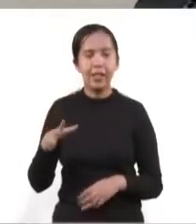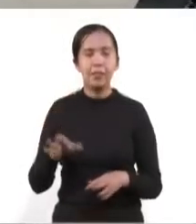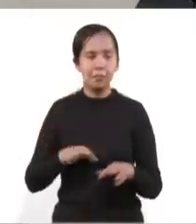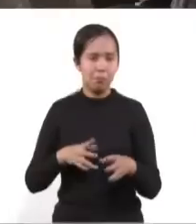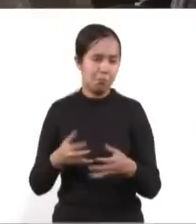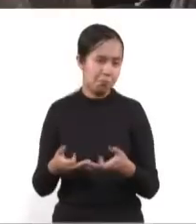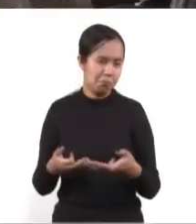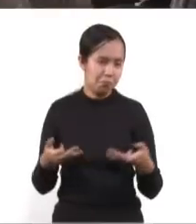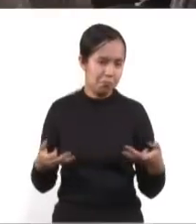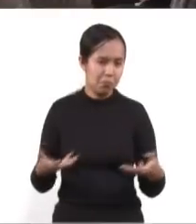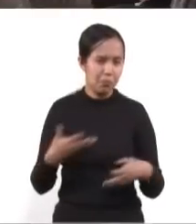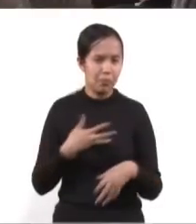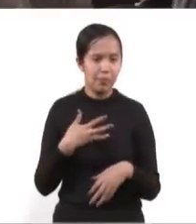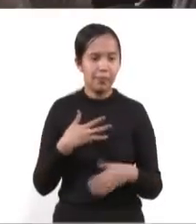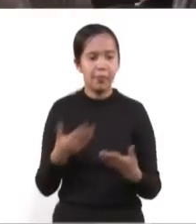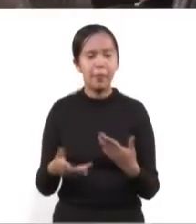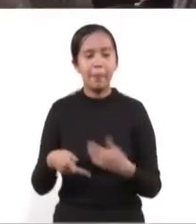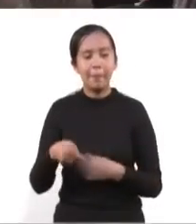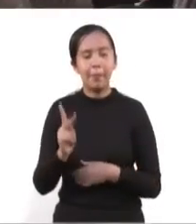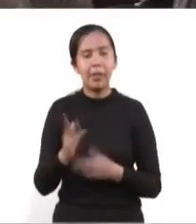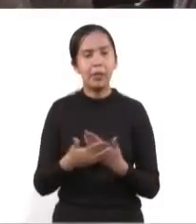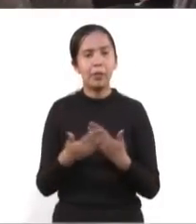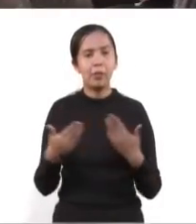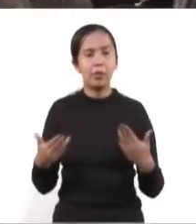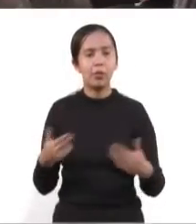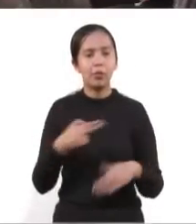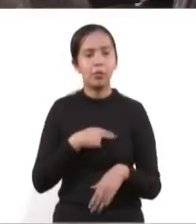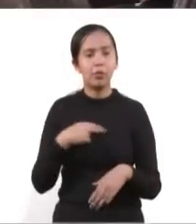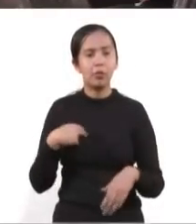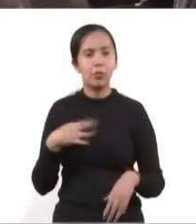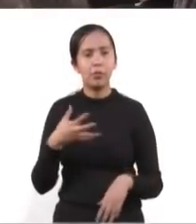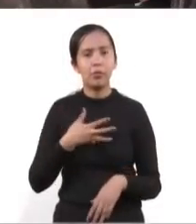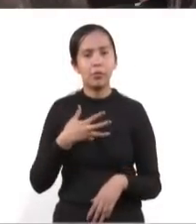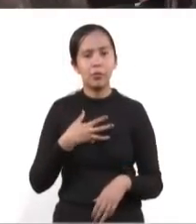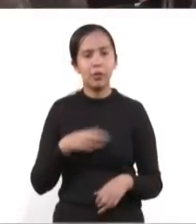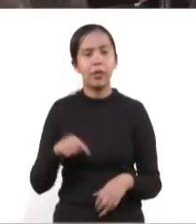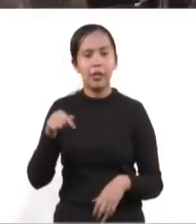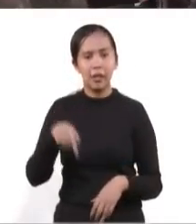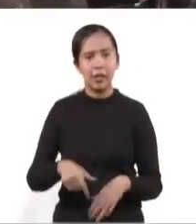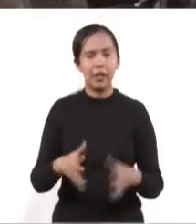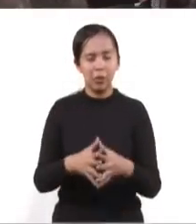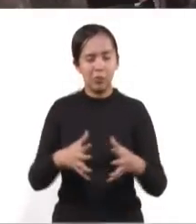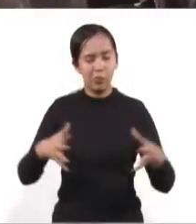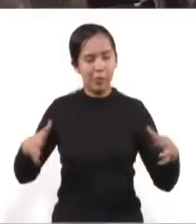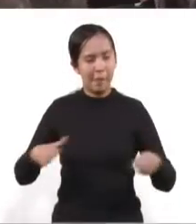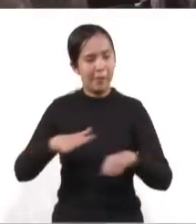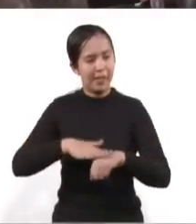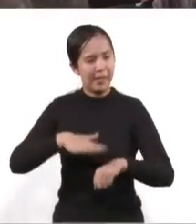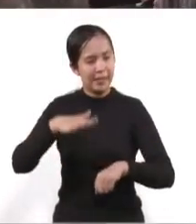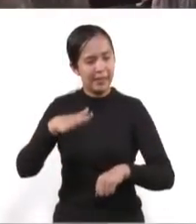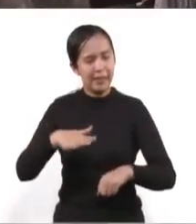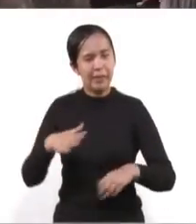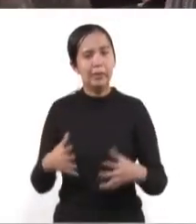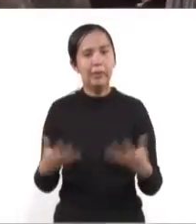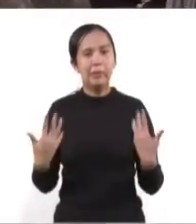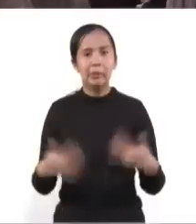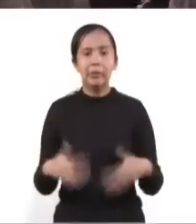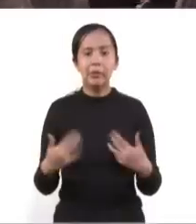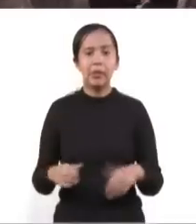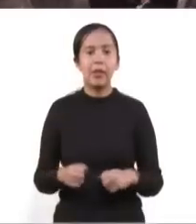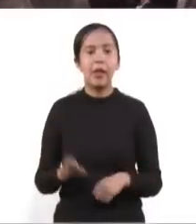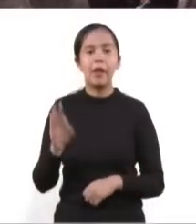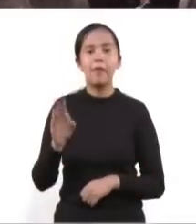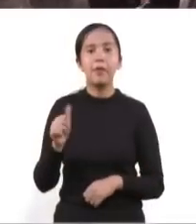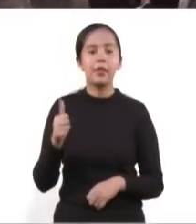posible recibir la subestación más grande de México en temas como los que estamos comentando. Una SF6